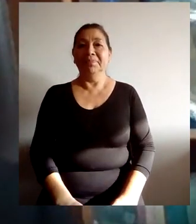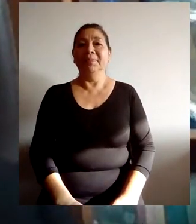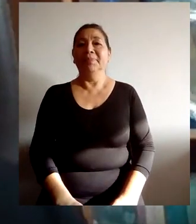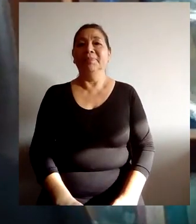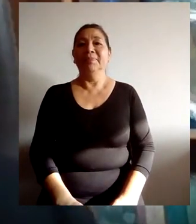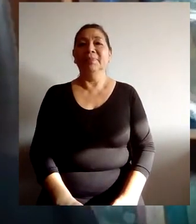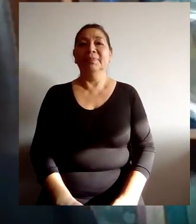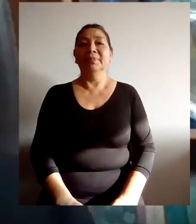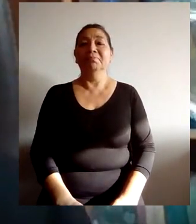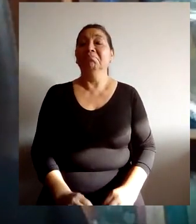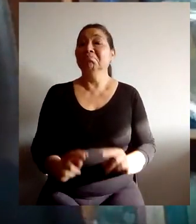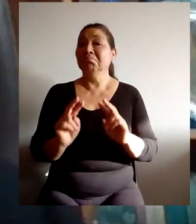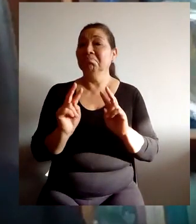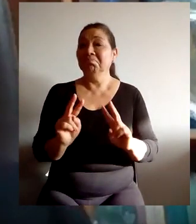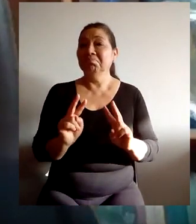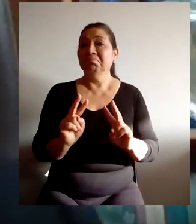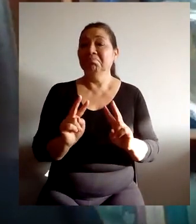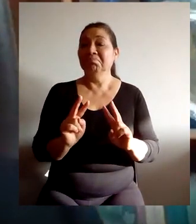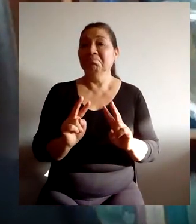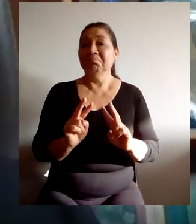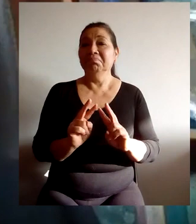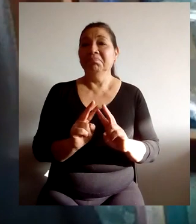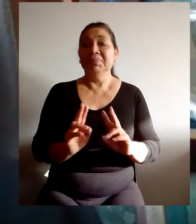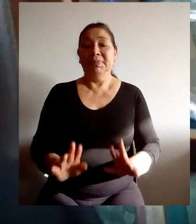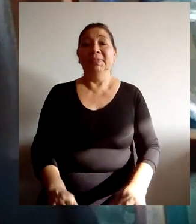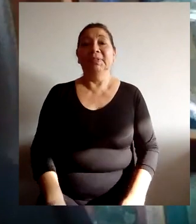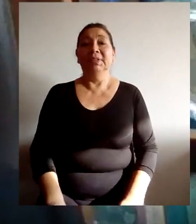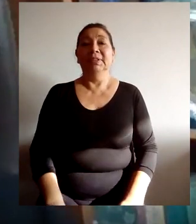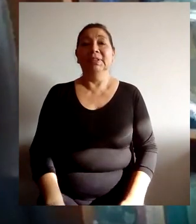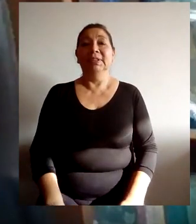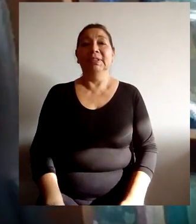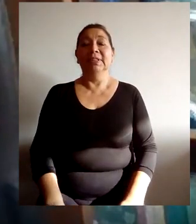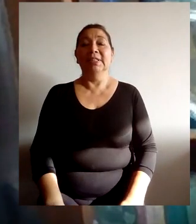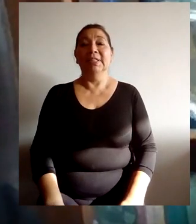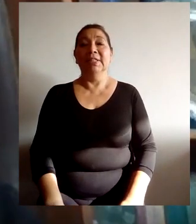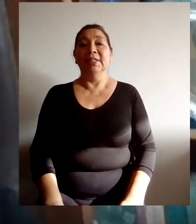dé cuenta del otro expediente, señora secretaria relatora.